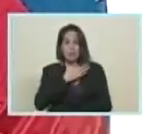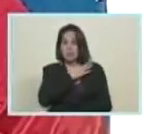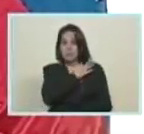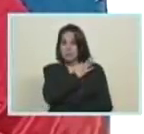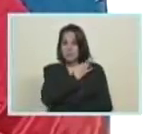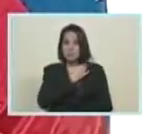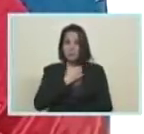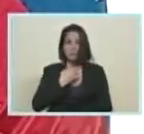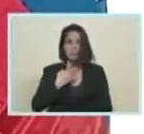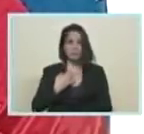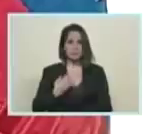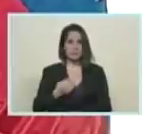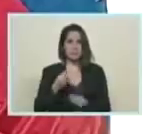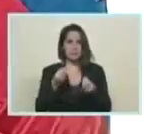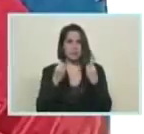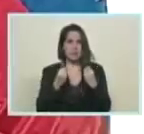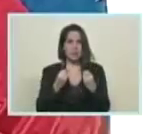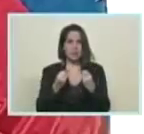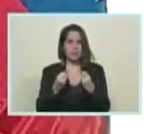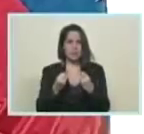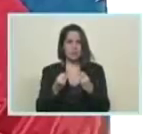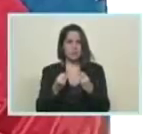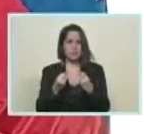La primera de todas,